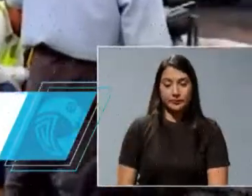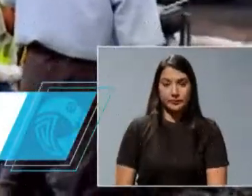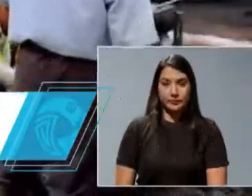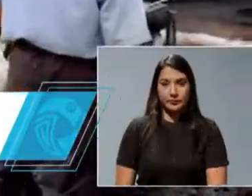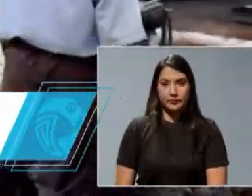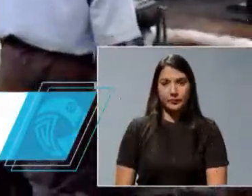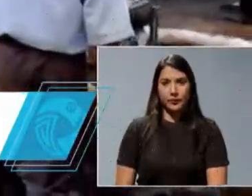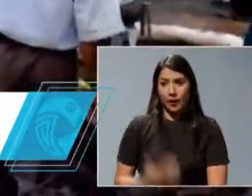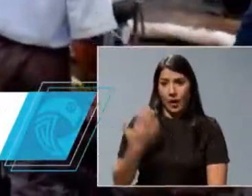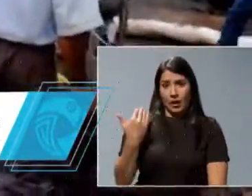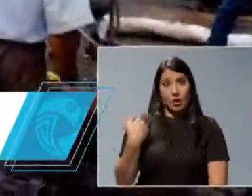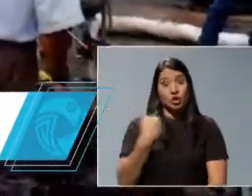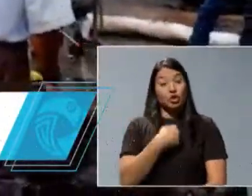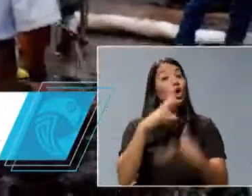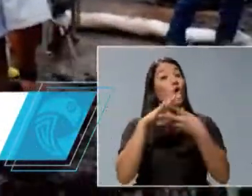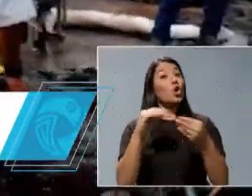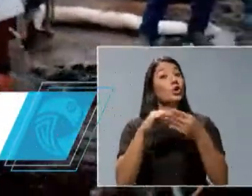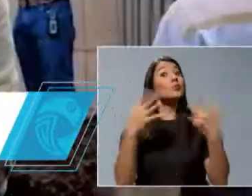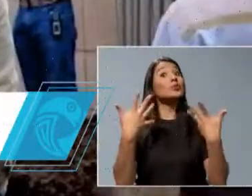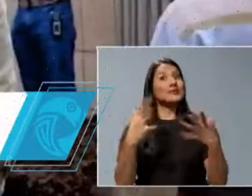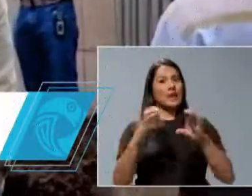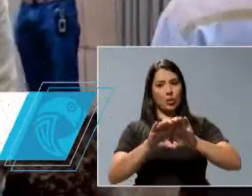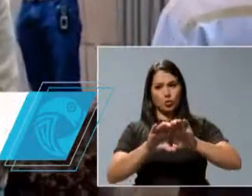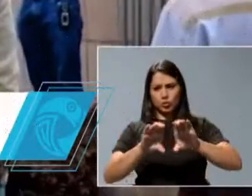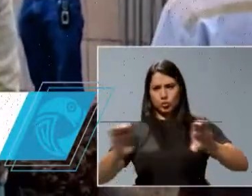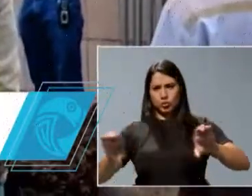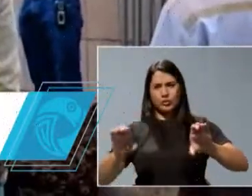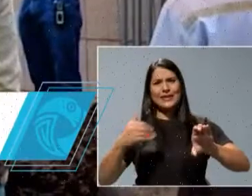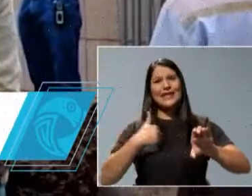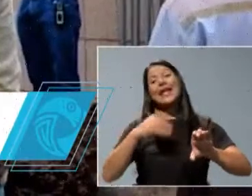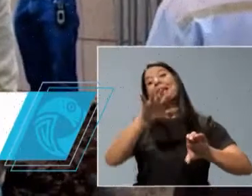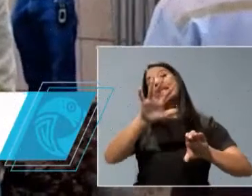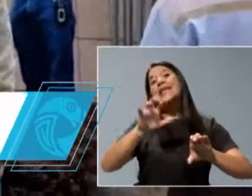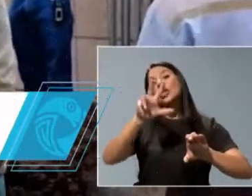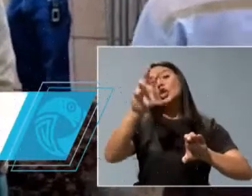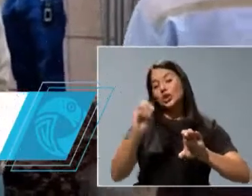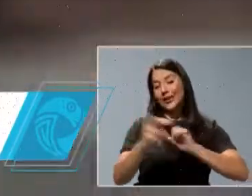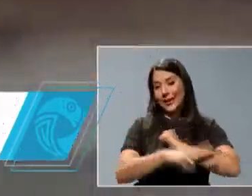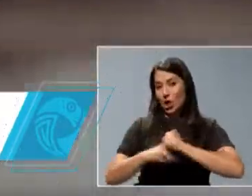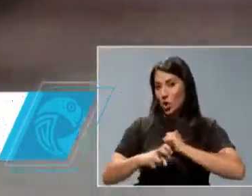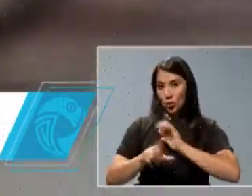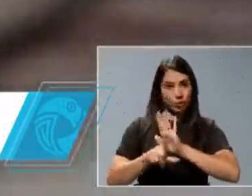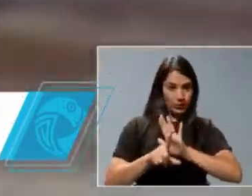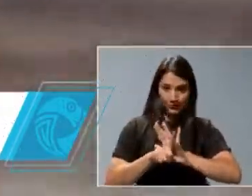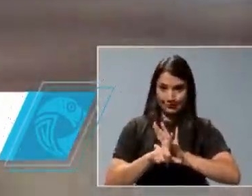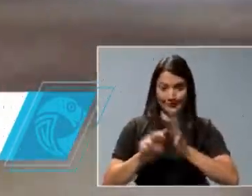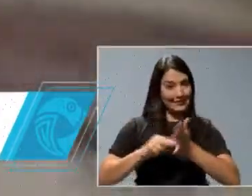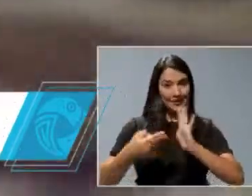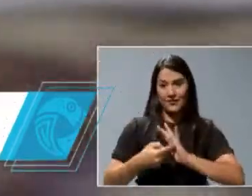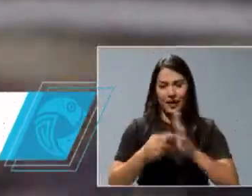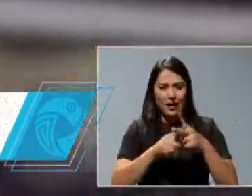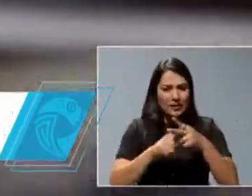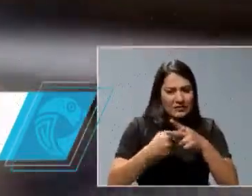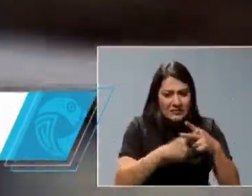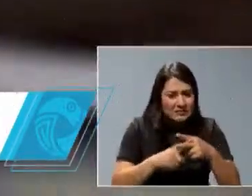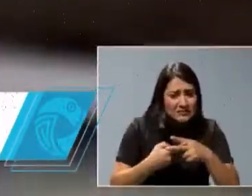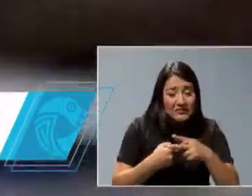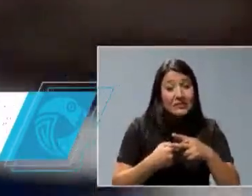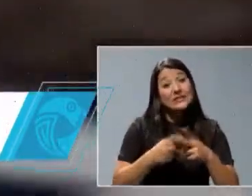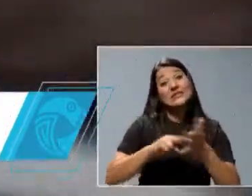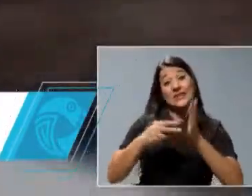Hace un momento le contamos que ya la tubería registra más de 530 tomas ilegales, es decir que las reparaciones le costaron a